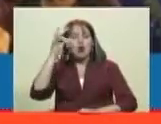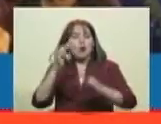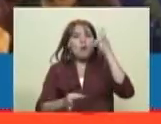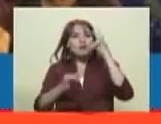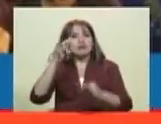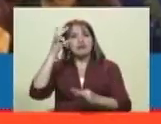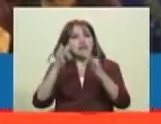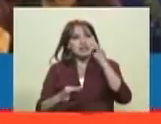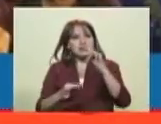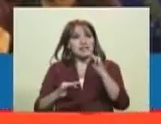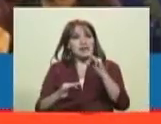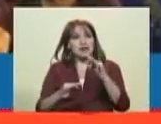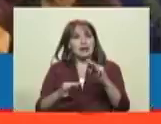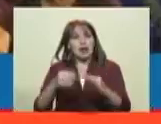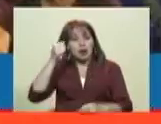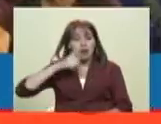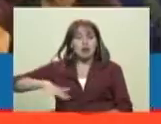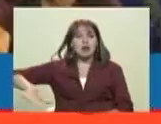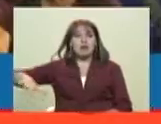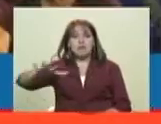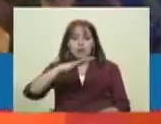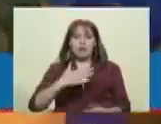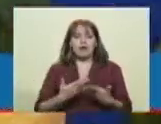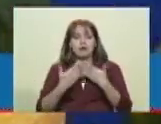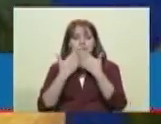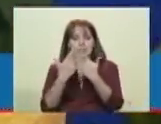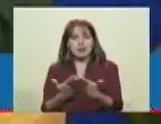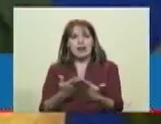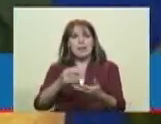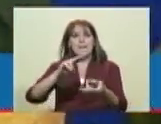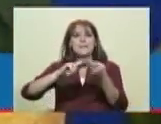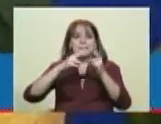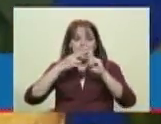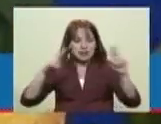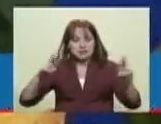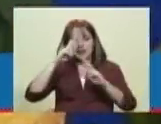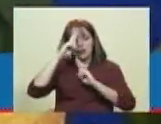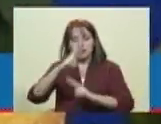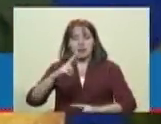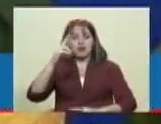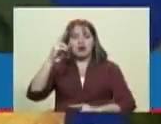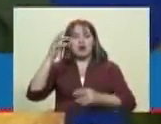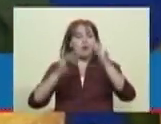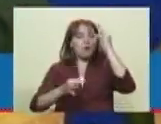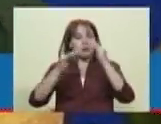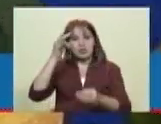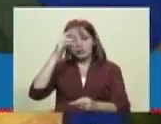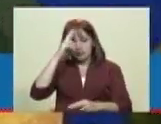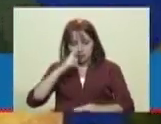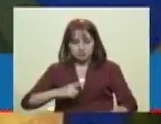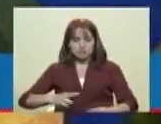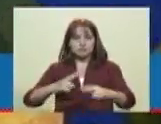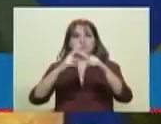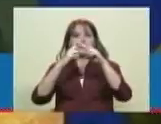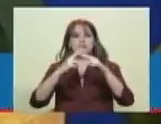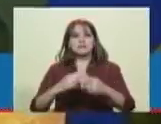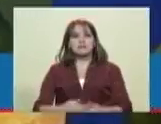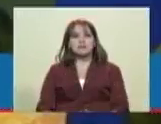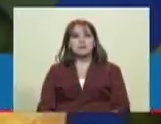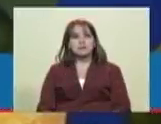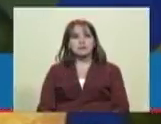justicia, pues este pueblo merece y la va a tener paz, respeto, dignidad y justicia.